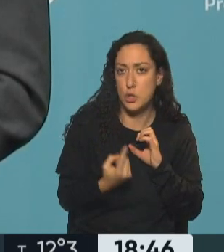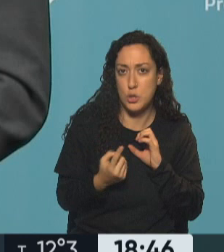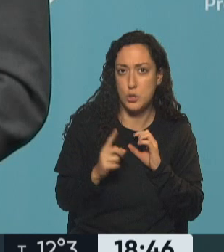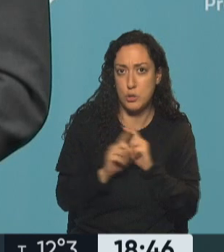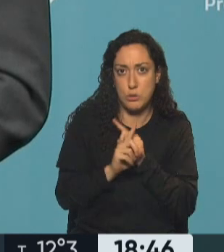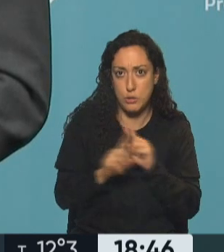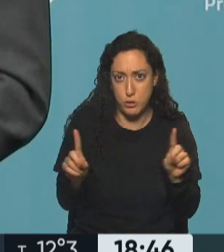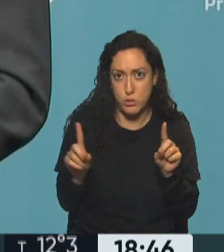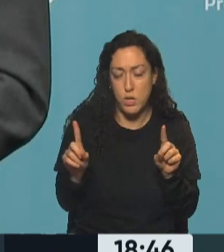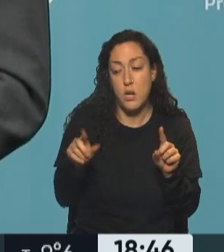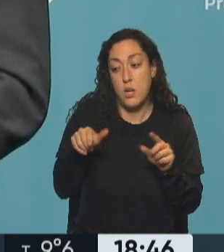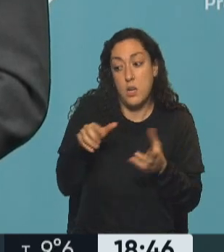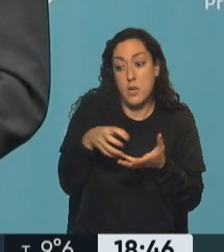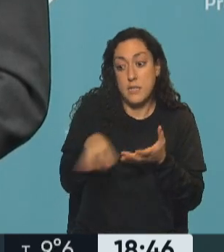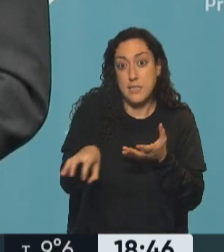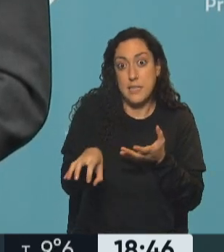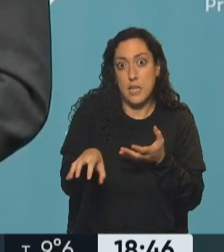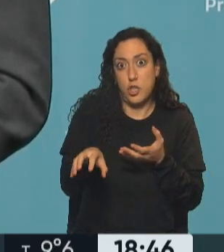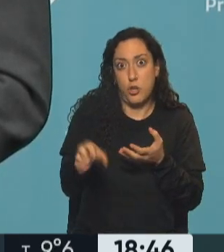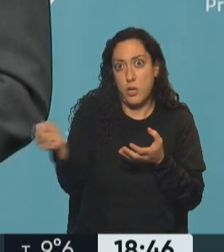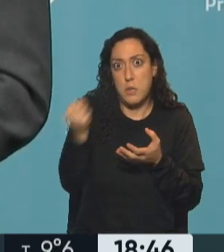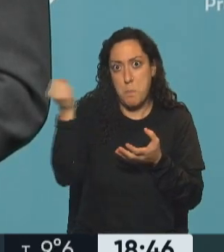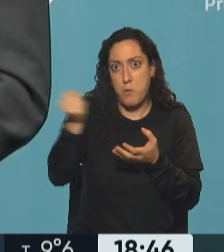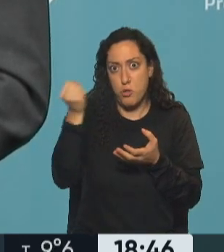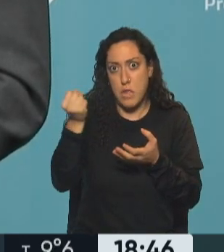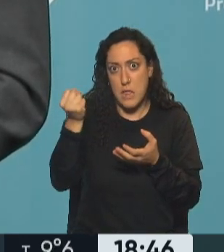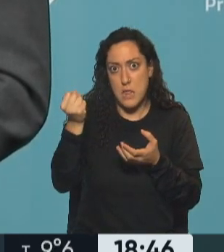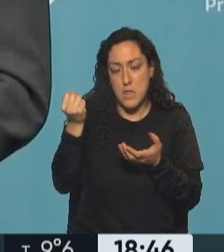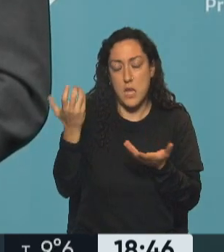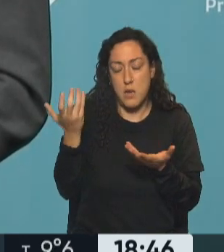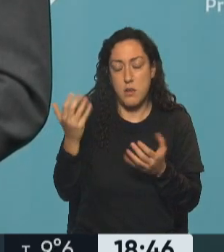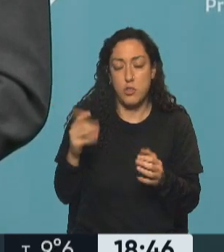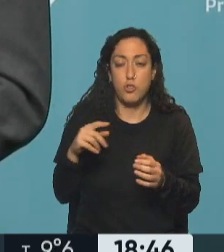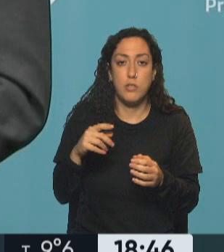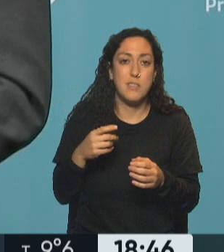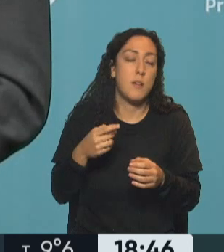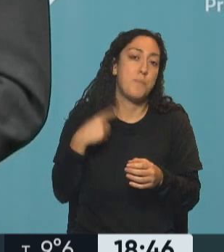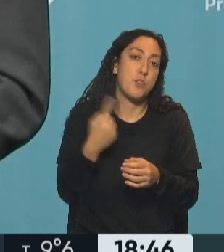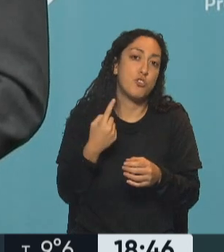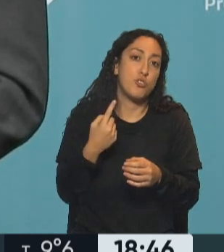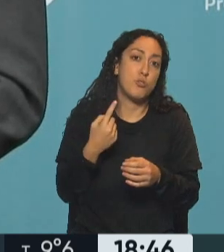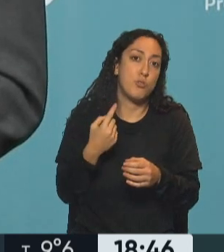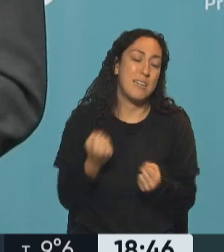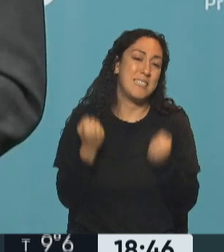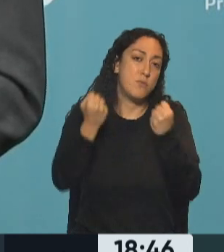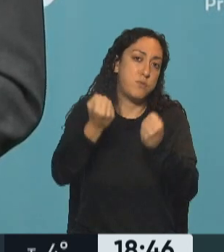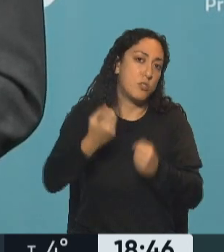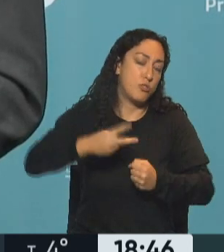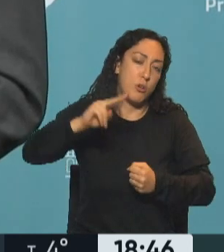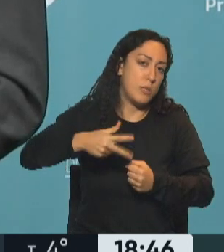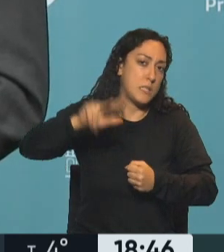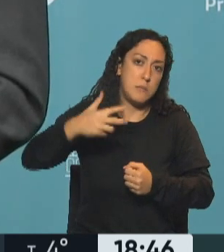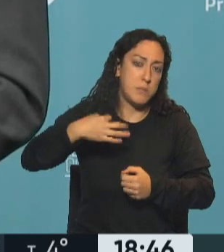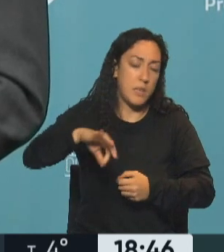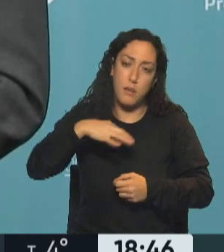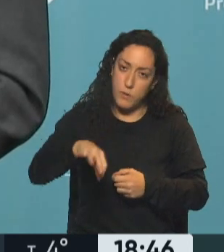uno de los sectores estratégicos. Creo que habrá que redoblar los esfuerzos y cada uno de nosotros seguramente en